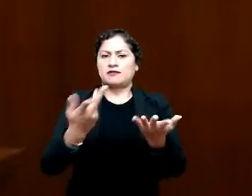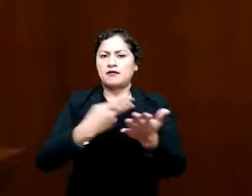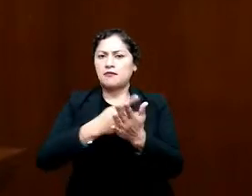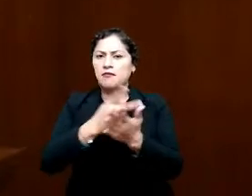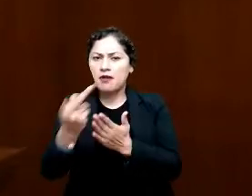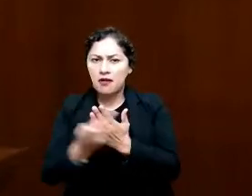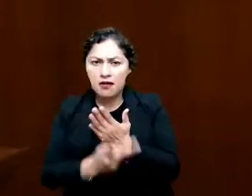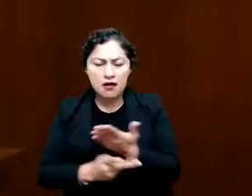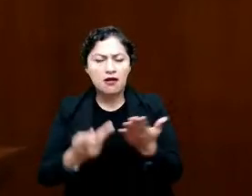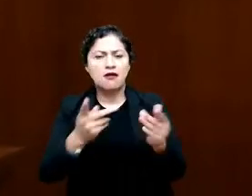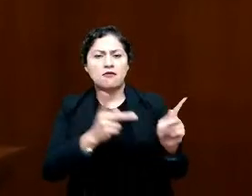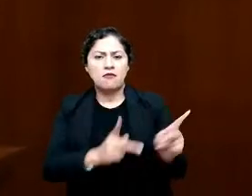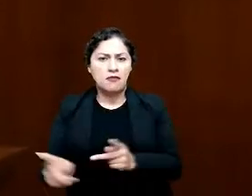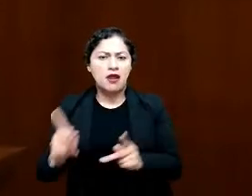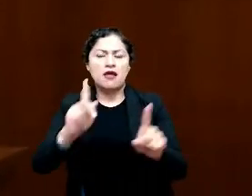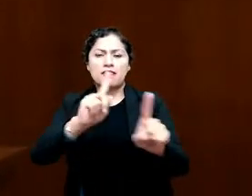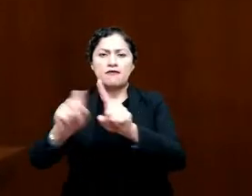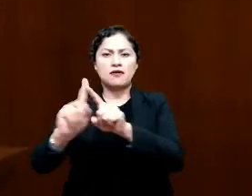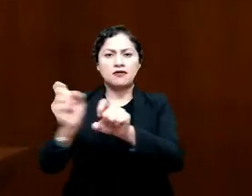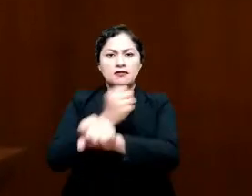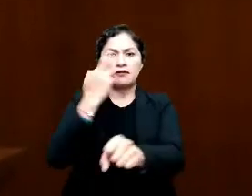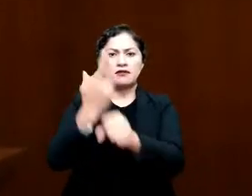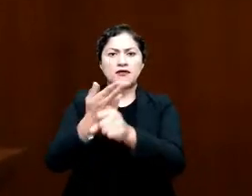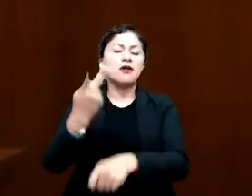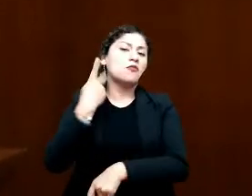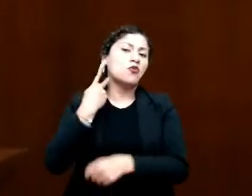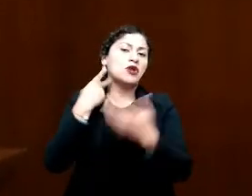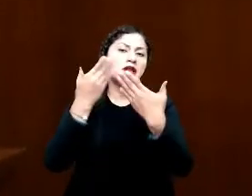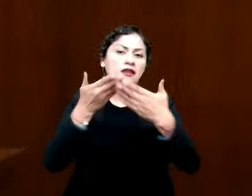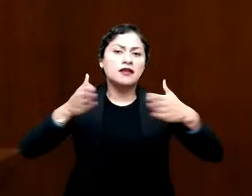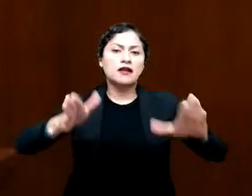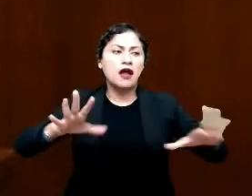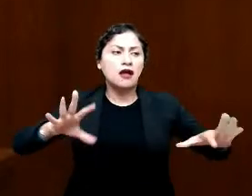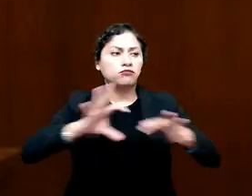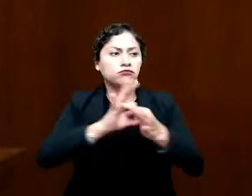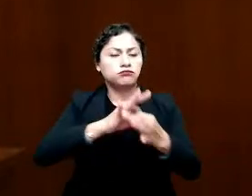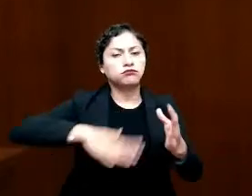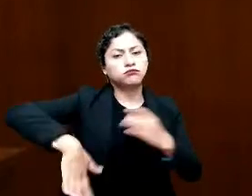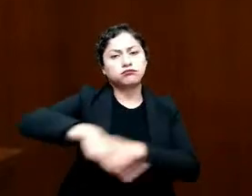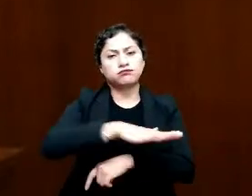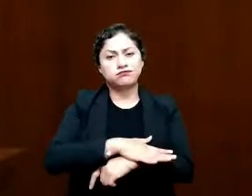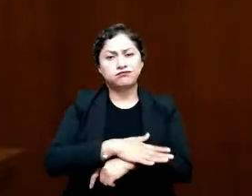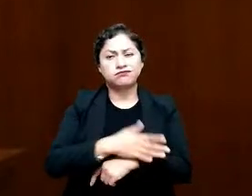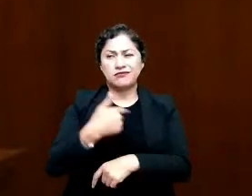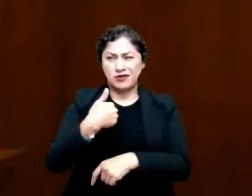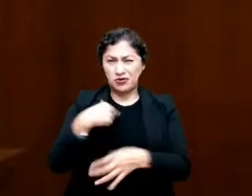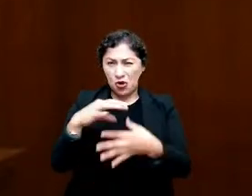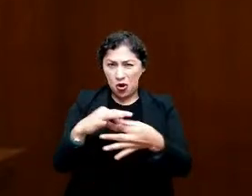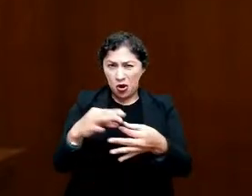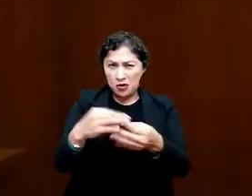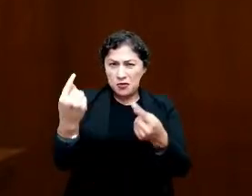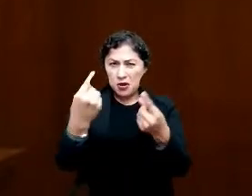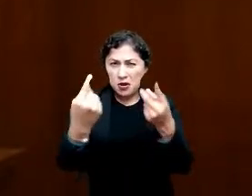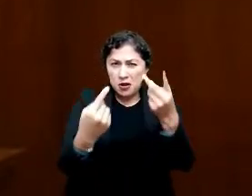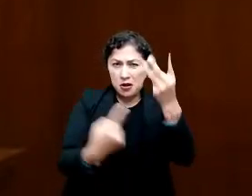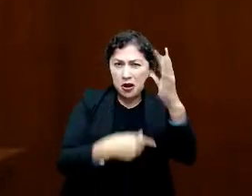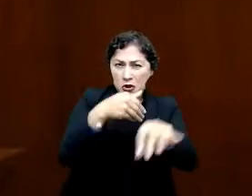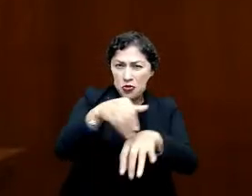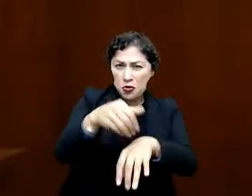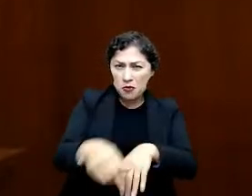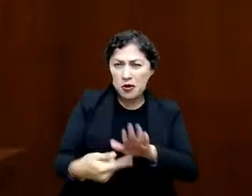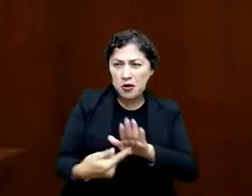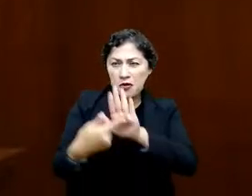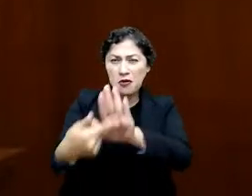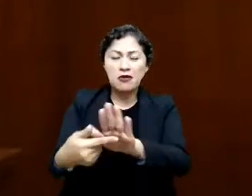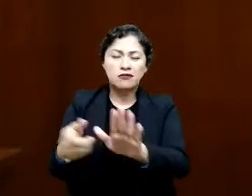públicas, con y entre los ciudadanos. Ya no voy a dar aquí las cifras que usted ya lleva de manera abundante y que han